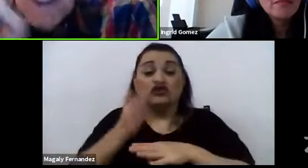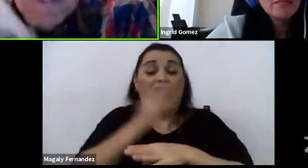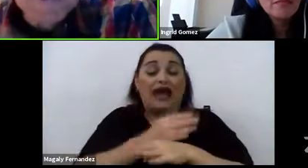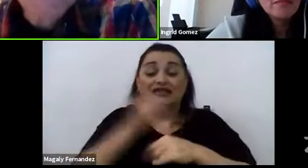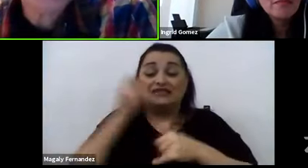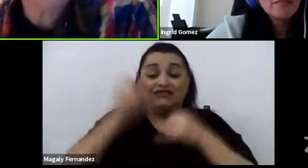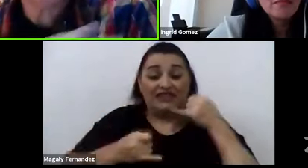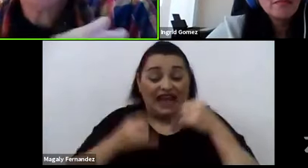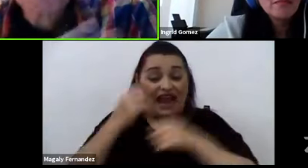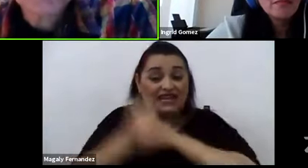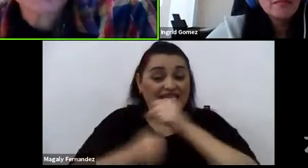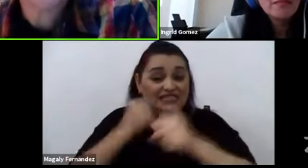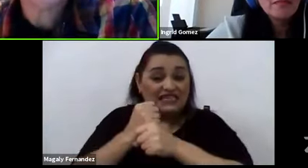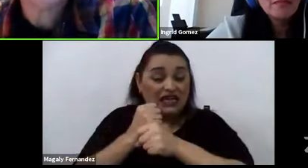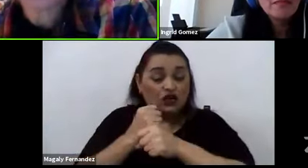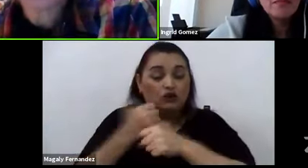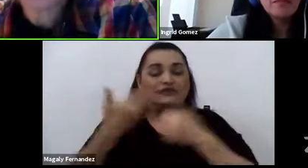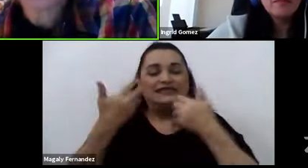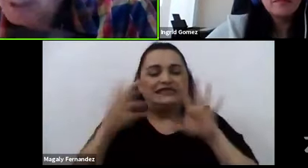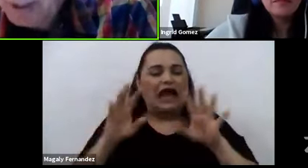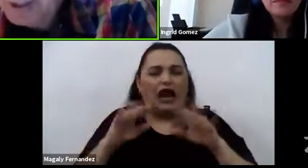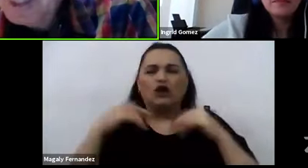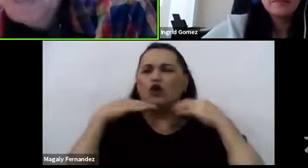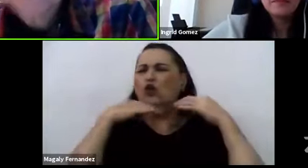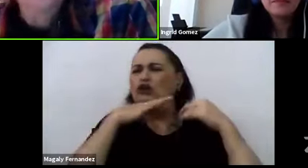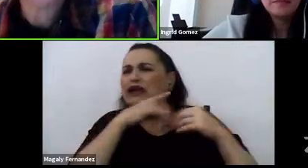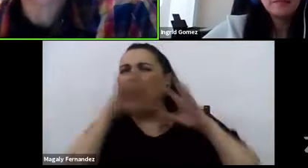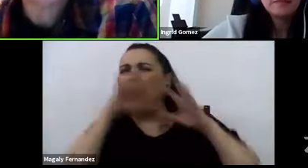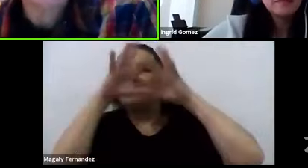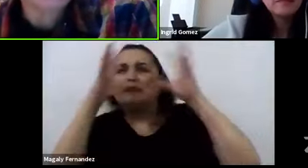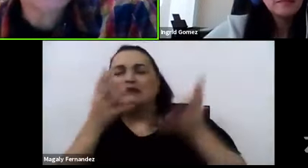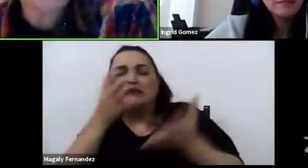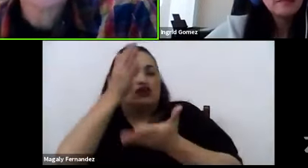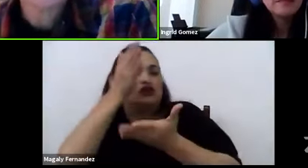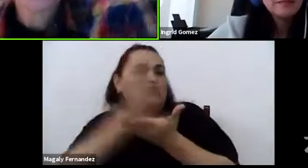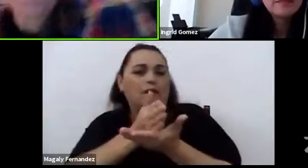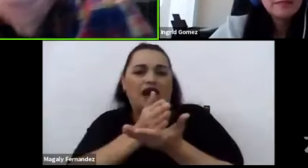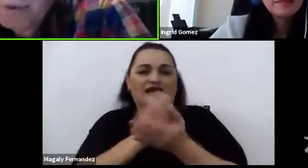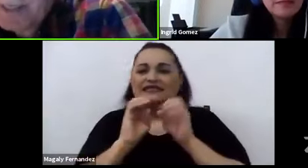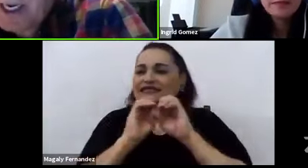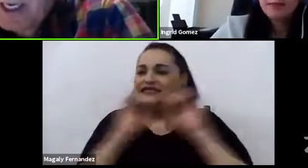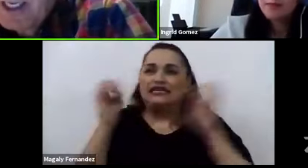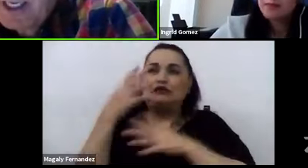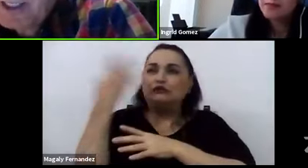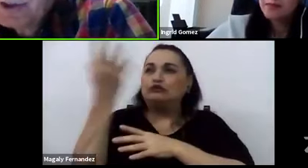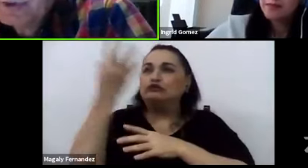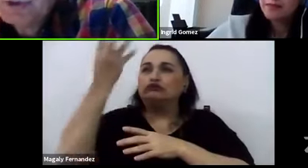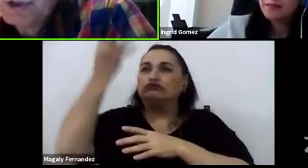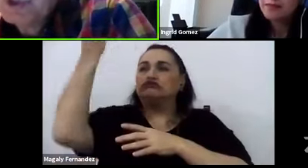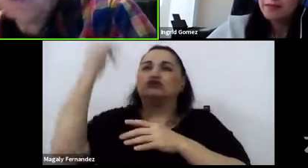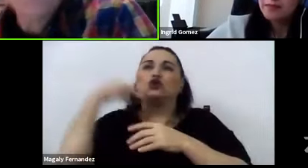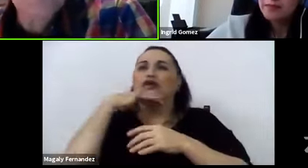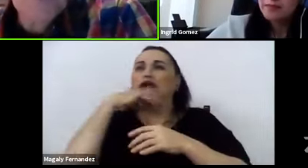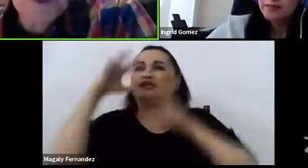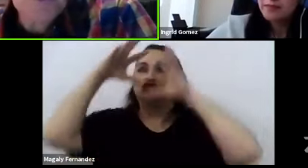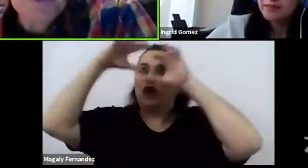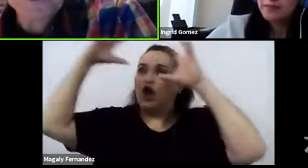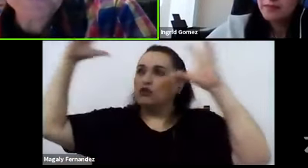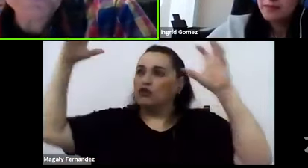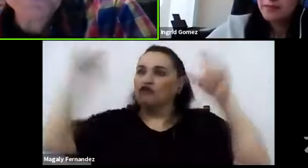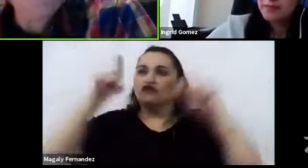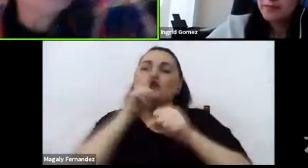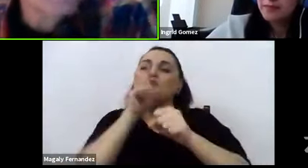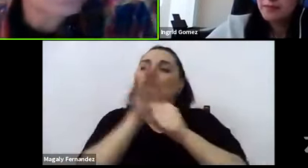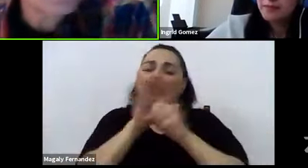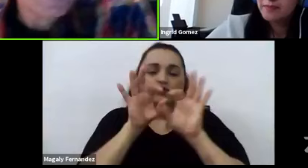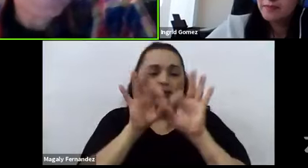sino a la mitad del siglo, dejemos de contaminar y netamente no haya ninguna emisión a la atmósfera, es un compromiso muy importante.